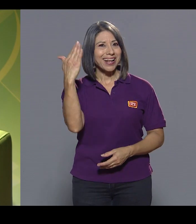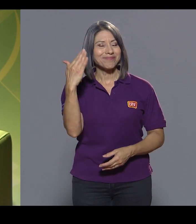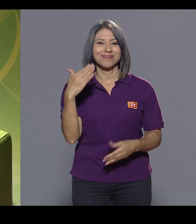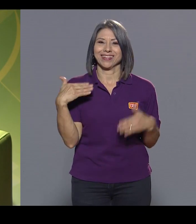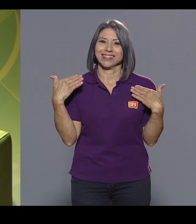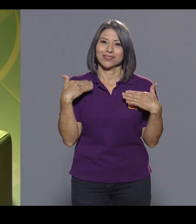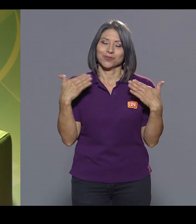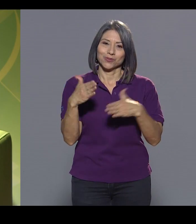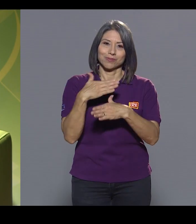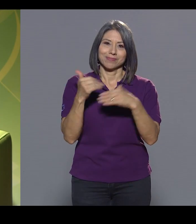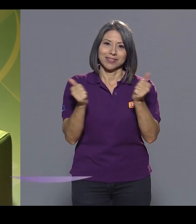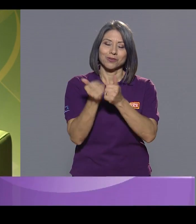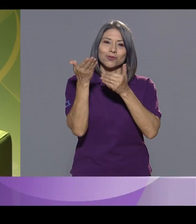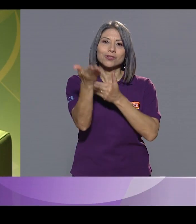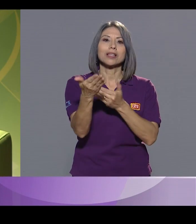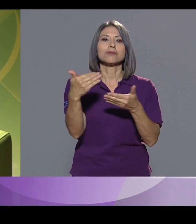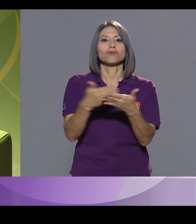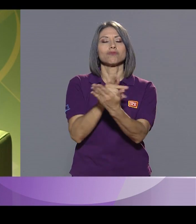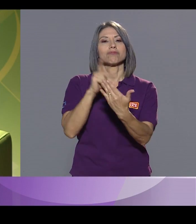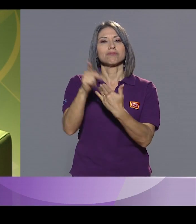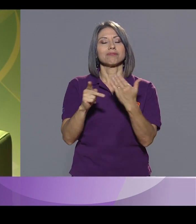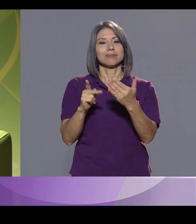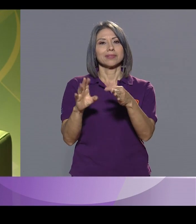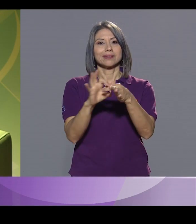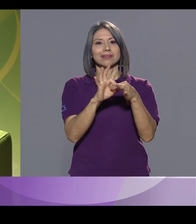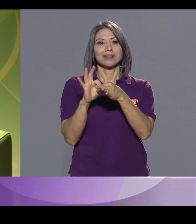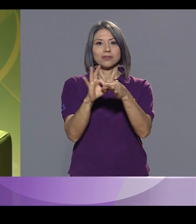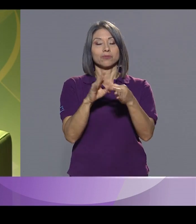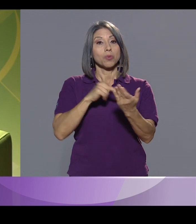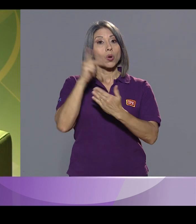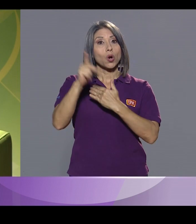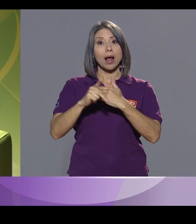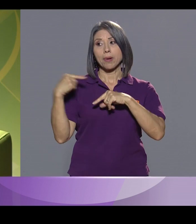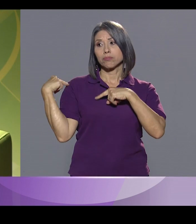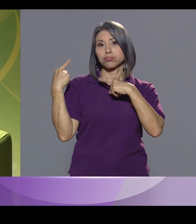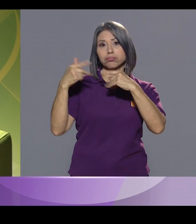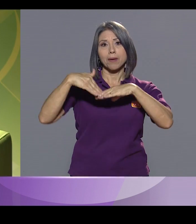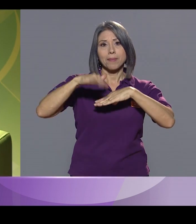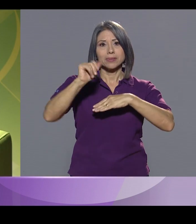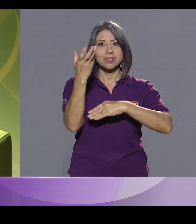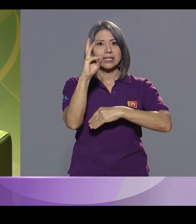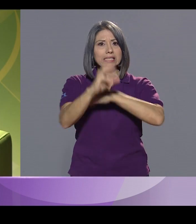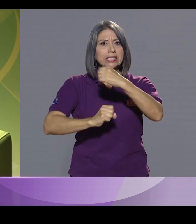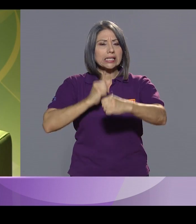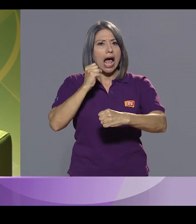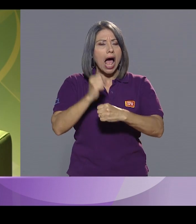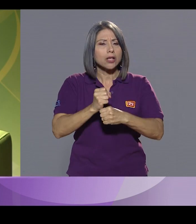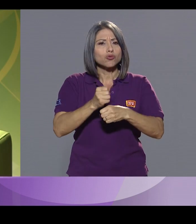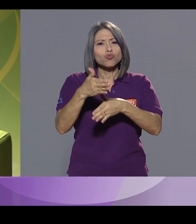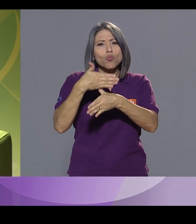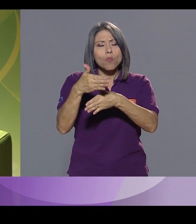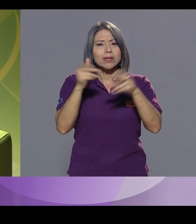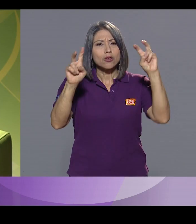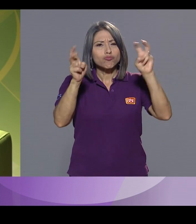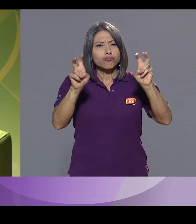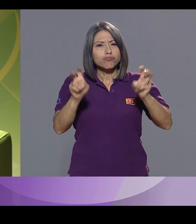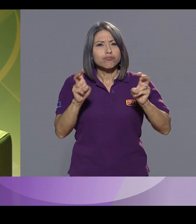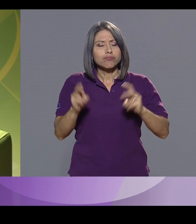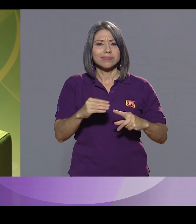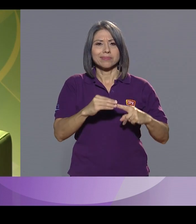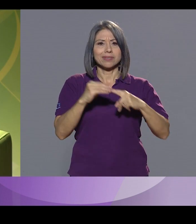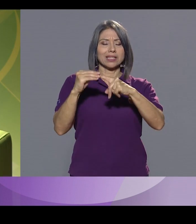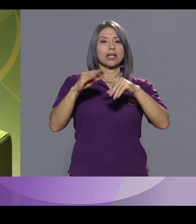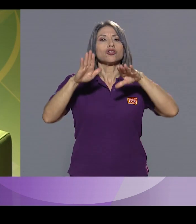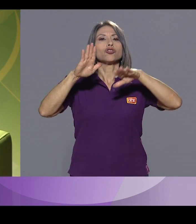Hola, es un gusto compartir con ustedes una nueva edición de Nexos, el programa con más de 16 años al aire, compartiendo contenidos especializados sobre